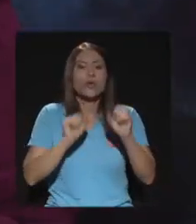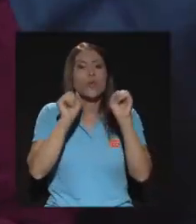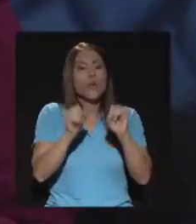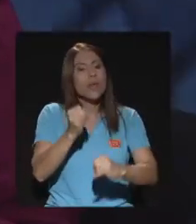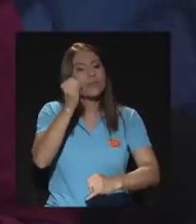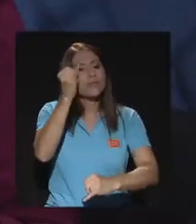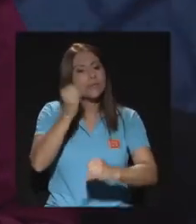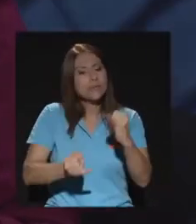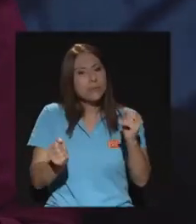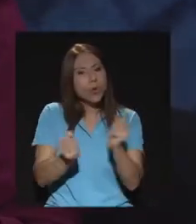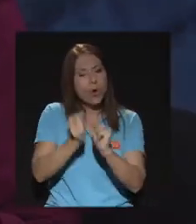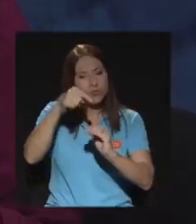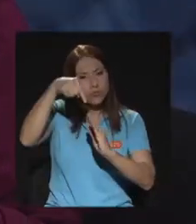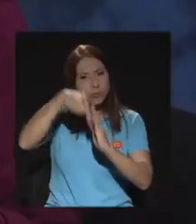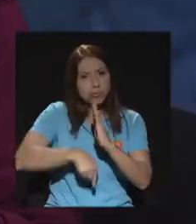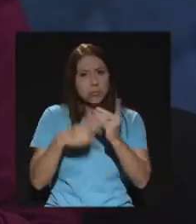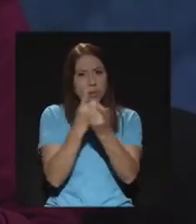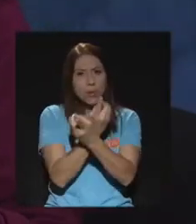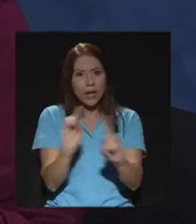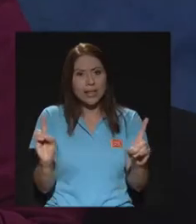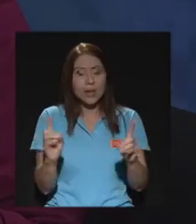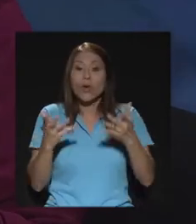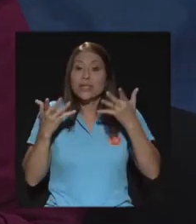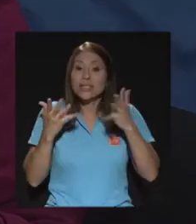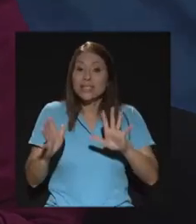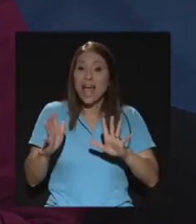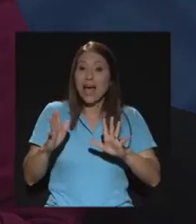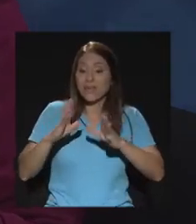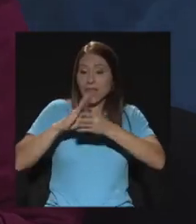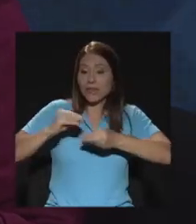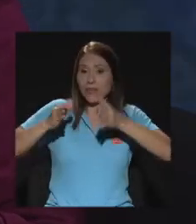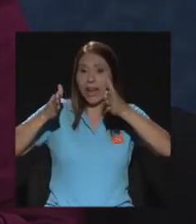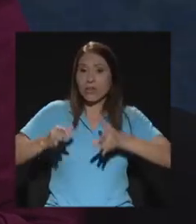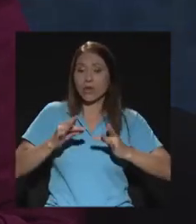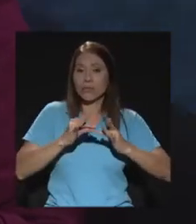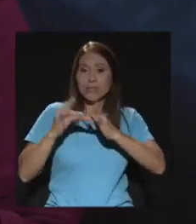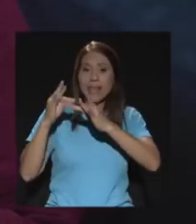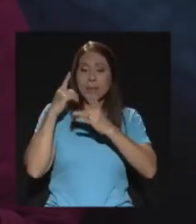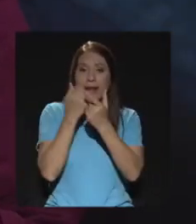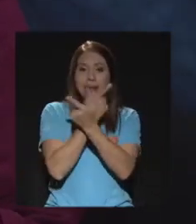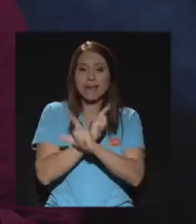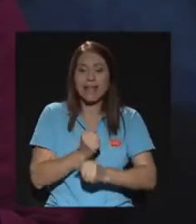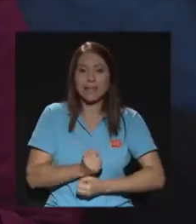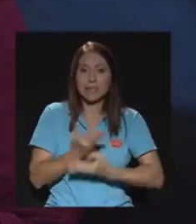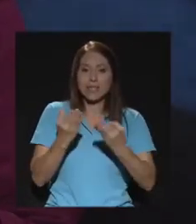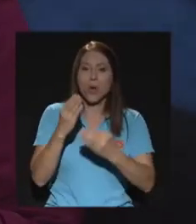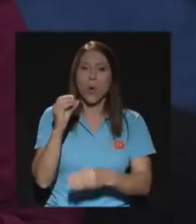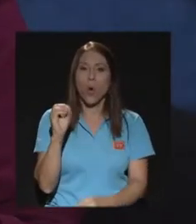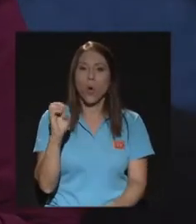una profundización democrática. Ya el relator especial para la libertad de expresión de la